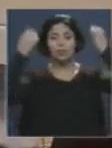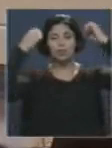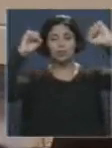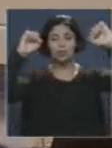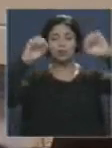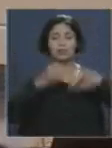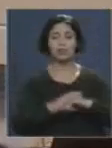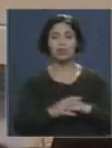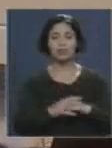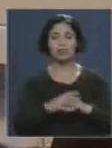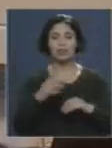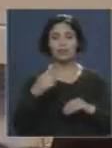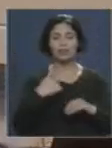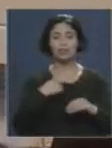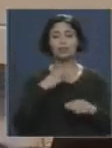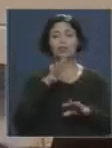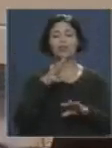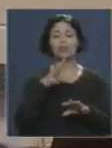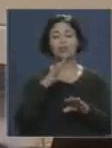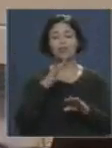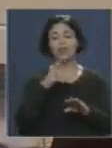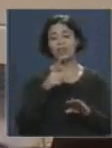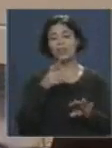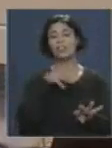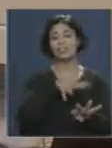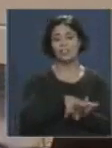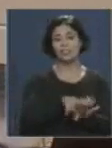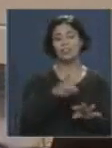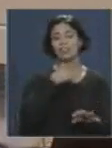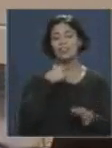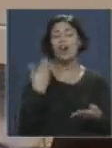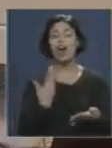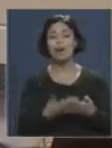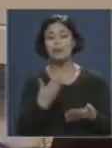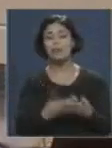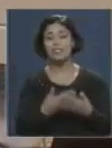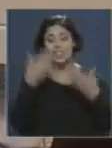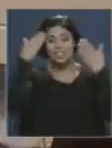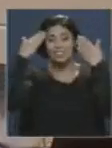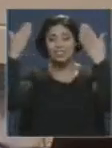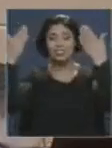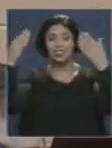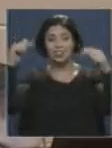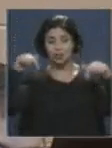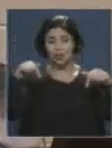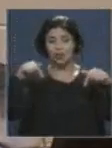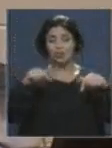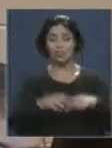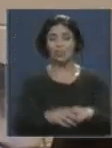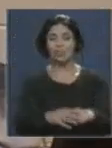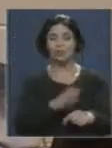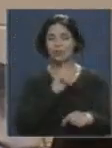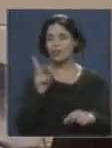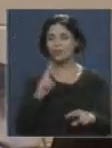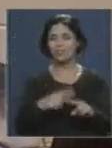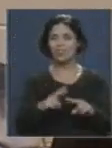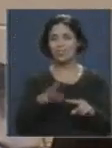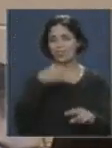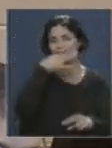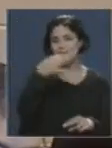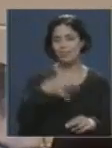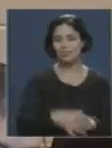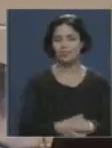Deportes que me toca integrar y quiero aprovechar de saludar en este día, porque no se ha hecho